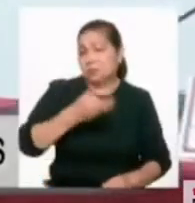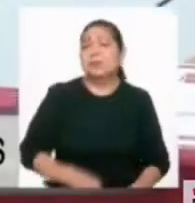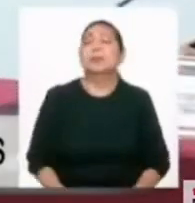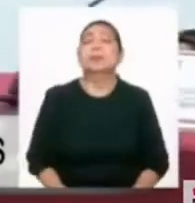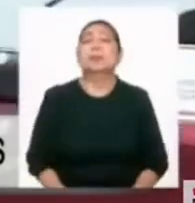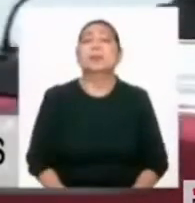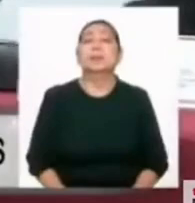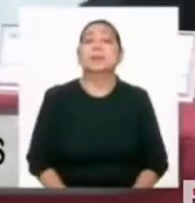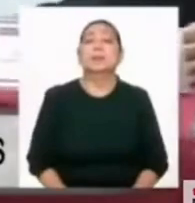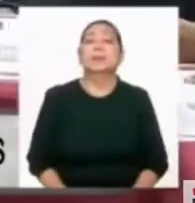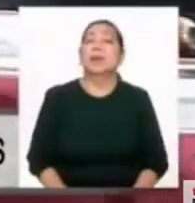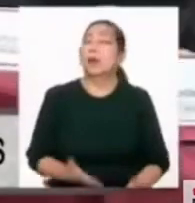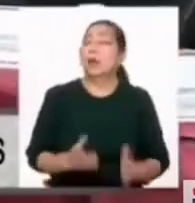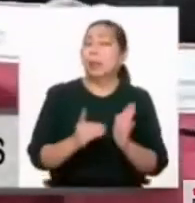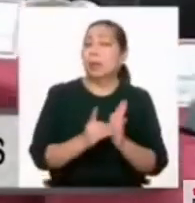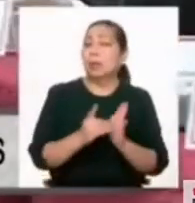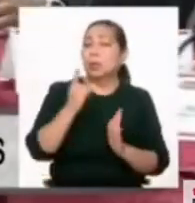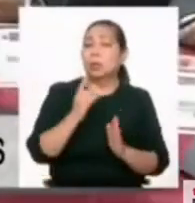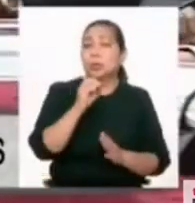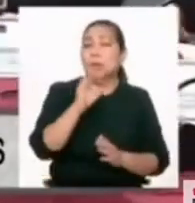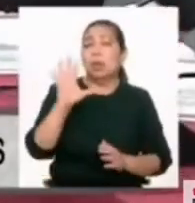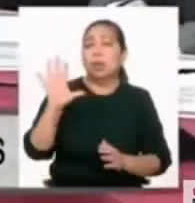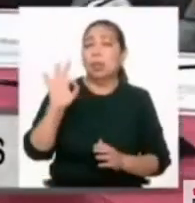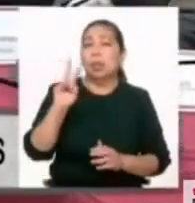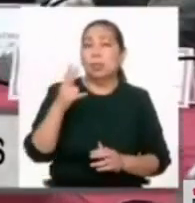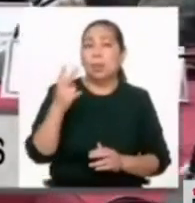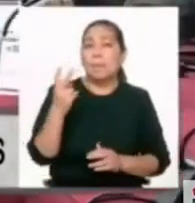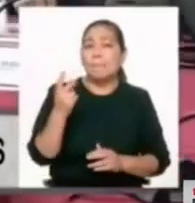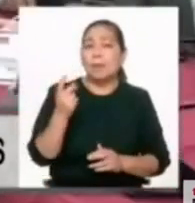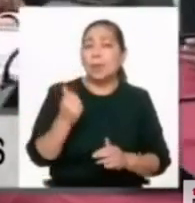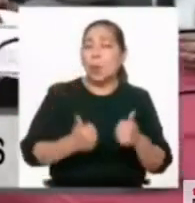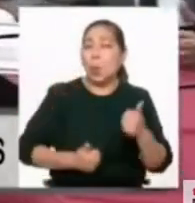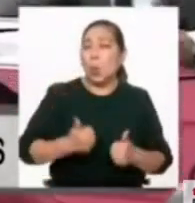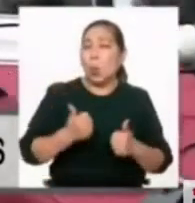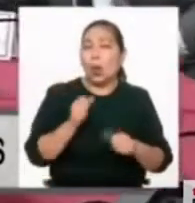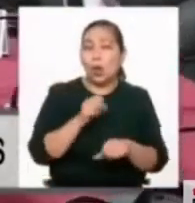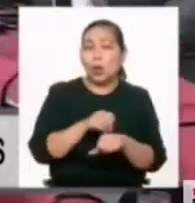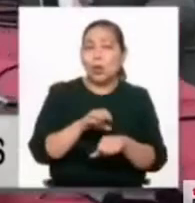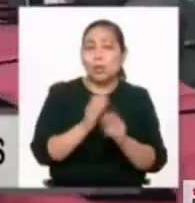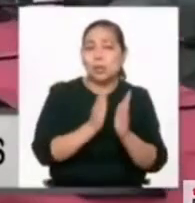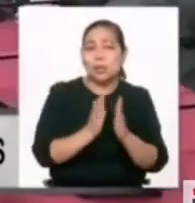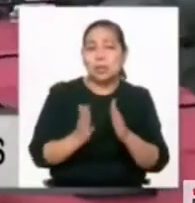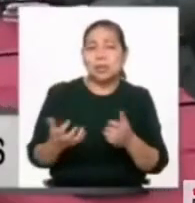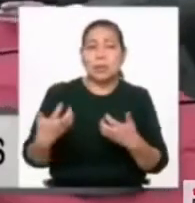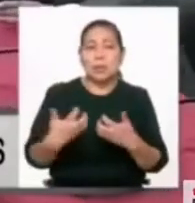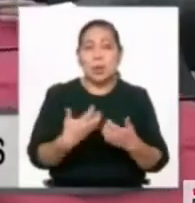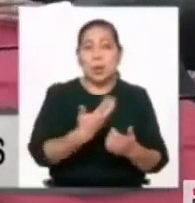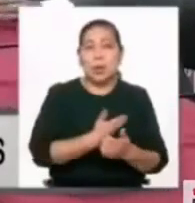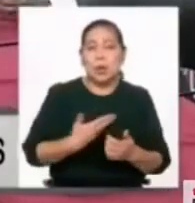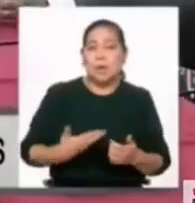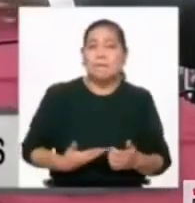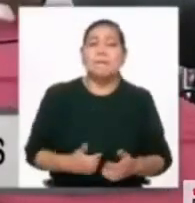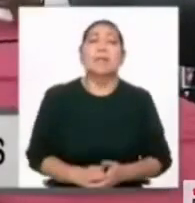manifestarles algo, ¿no? Existe un decreto supremo que es el 050-2021, con el cual se regulan los consejos de coordinación